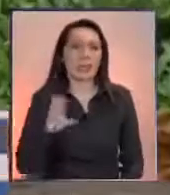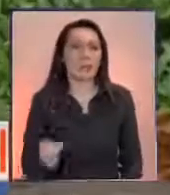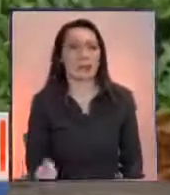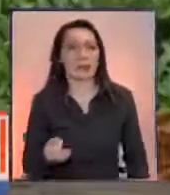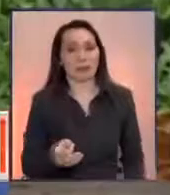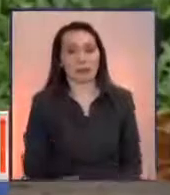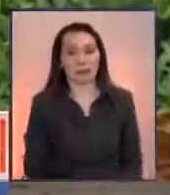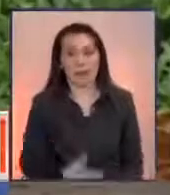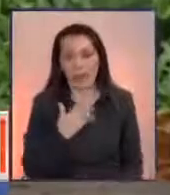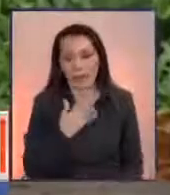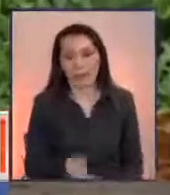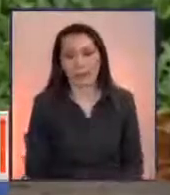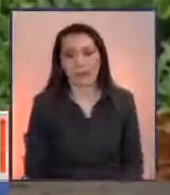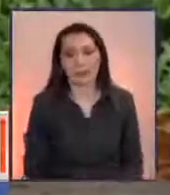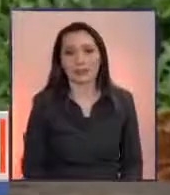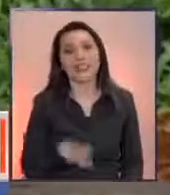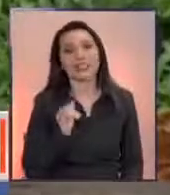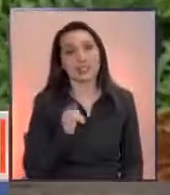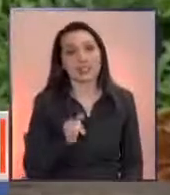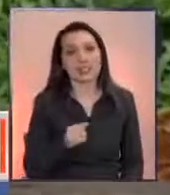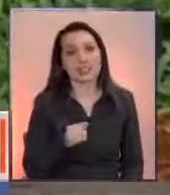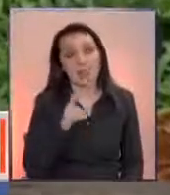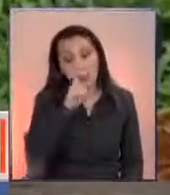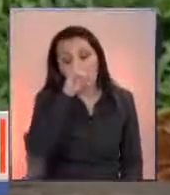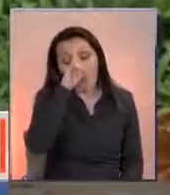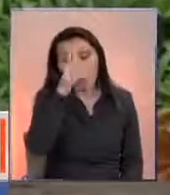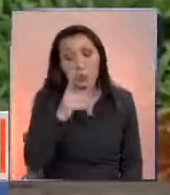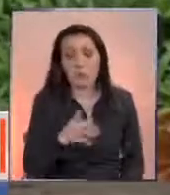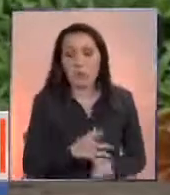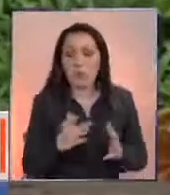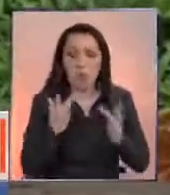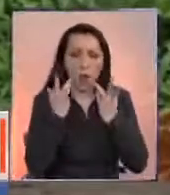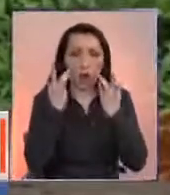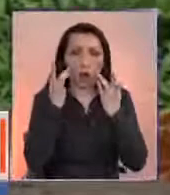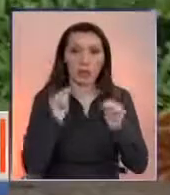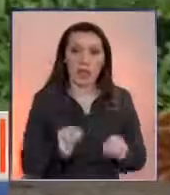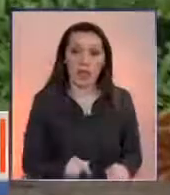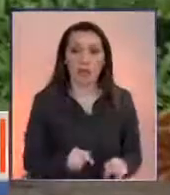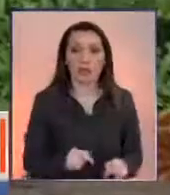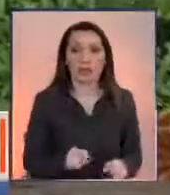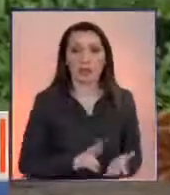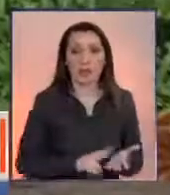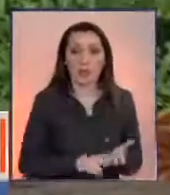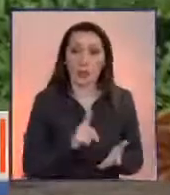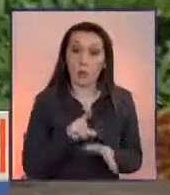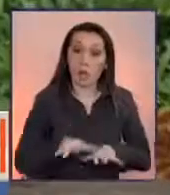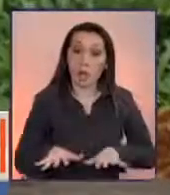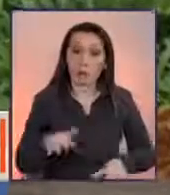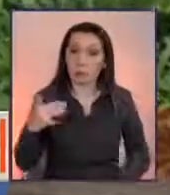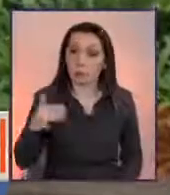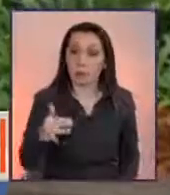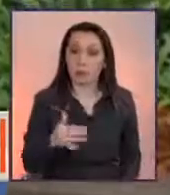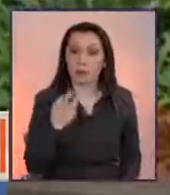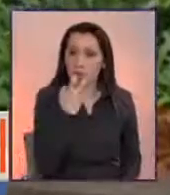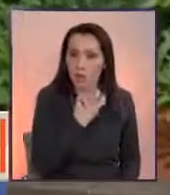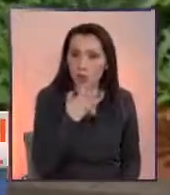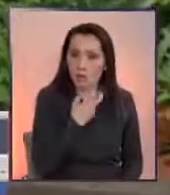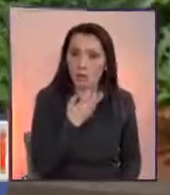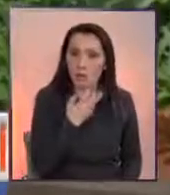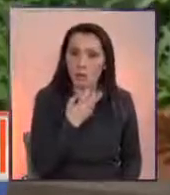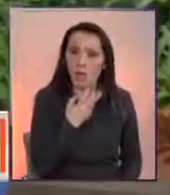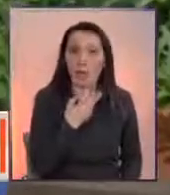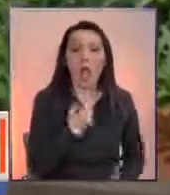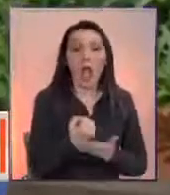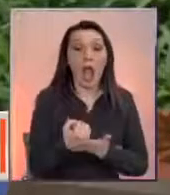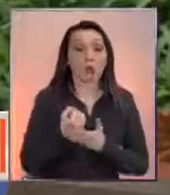po. No, sí, sí, sí me acostumbro, estoy muy contenta aquí. De hecho, una cosa que es importante es el idioma